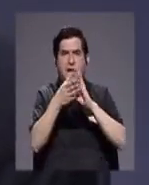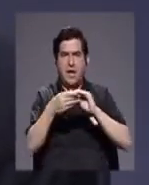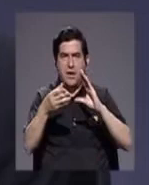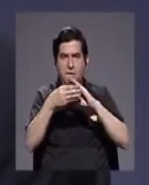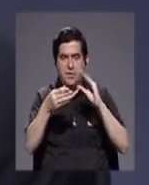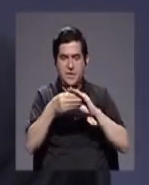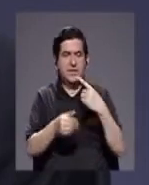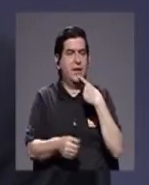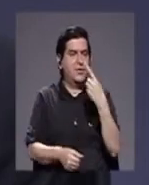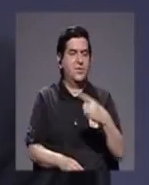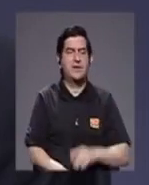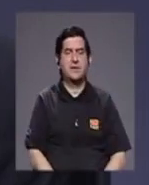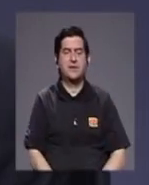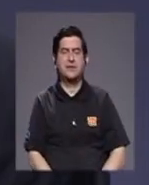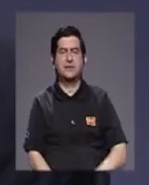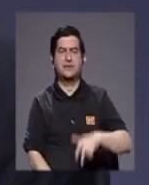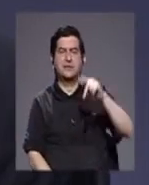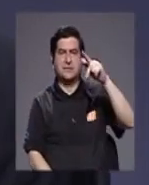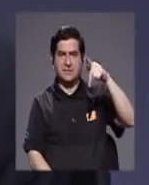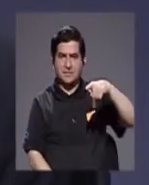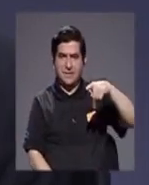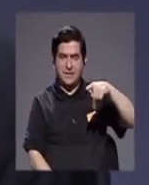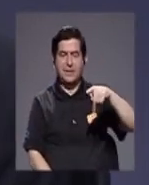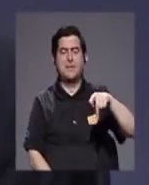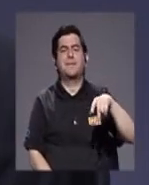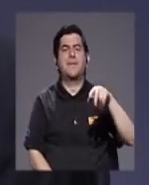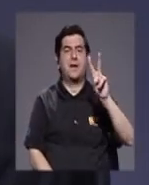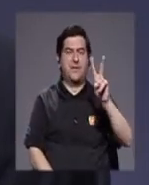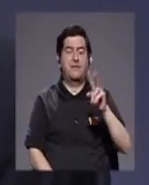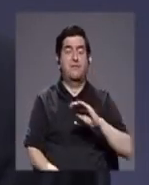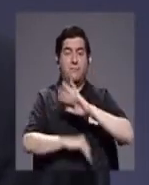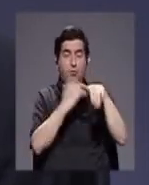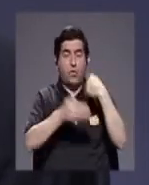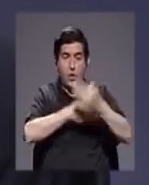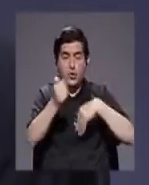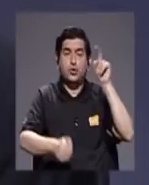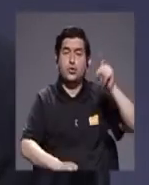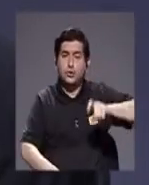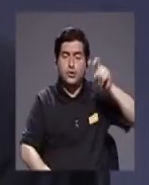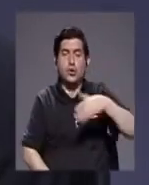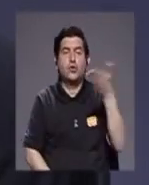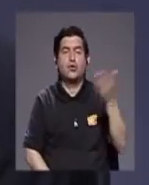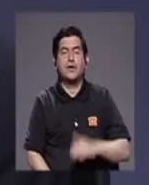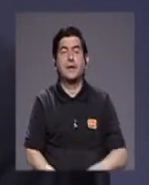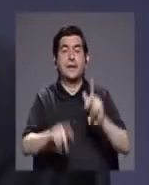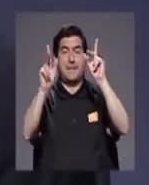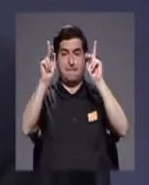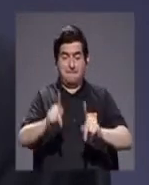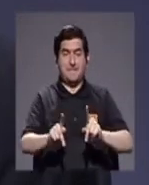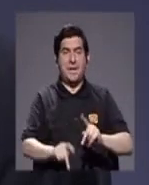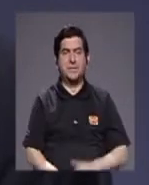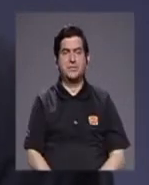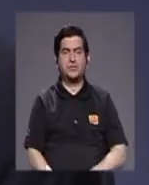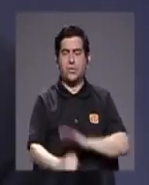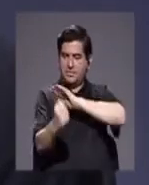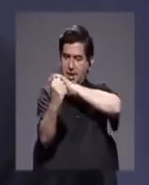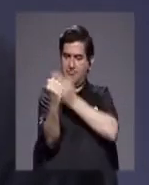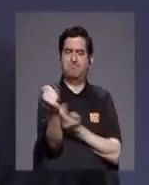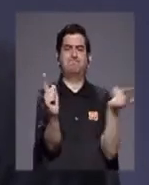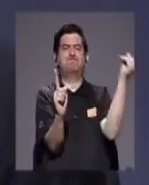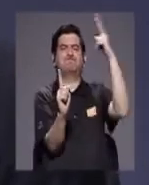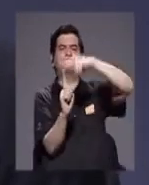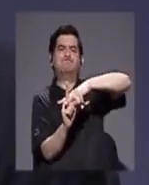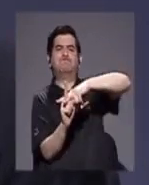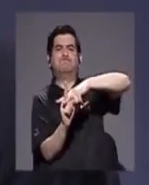de Pablo, lo que se necesita en todo este proceso es que el paciente se pueda empoderar